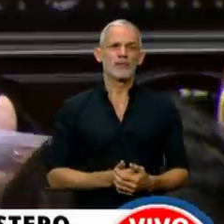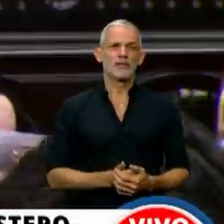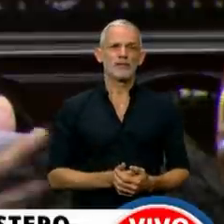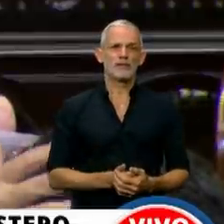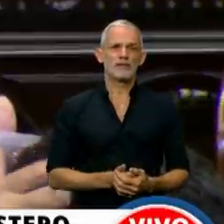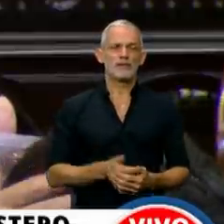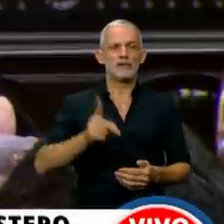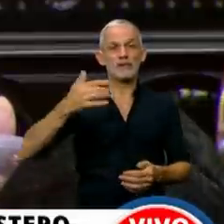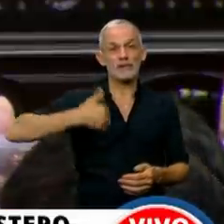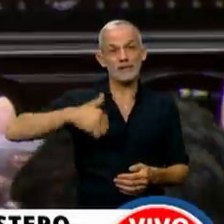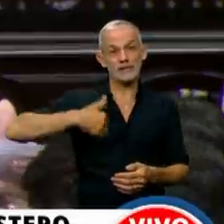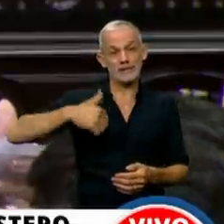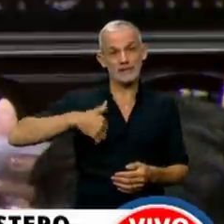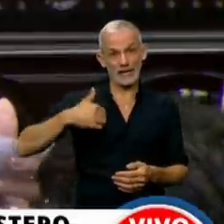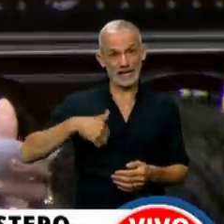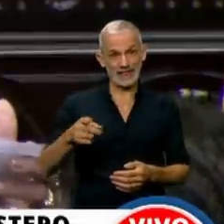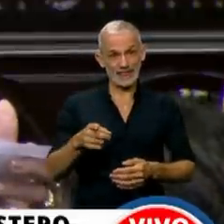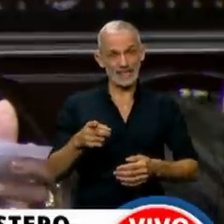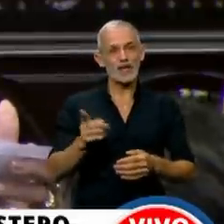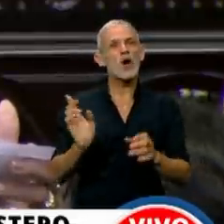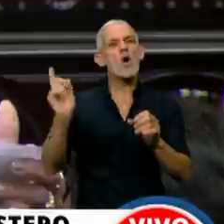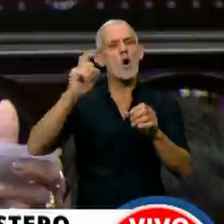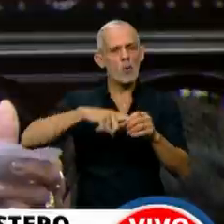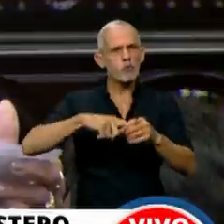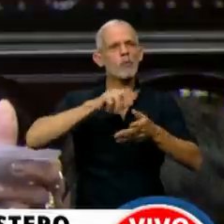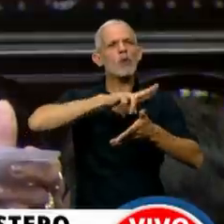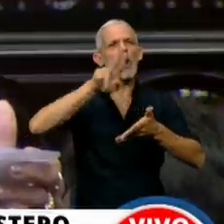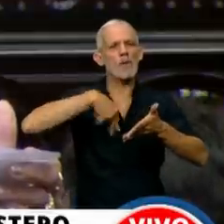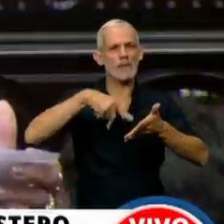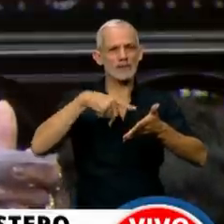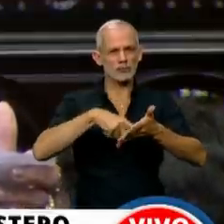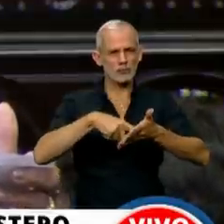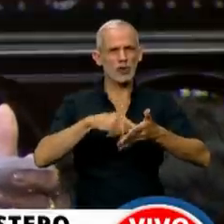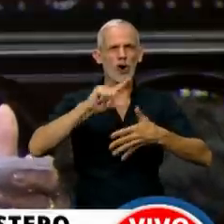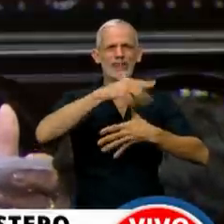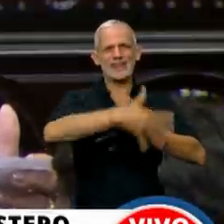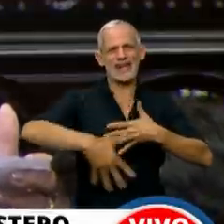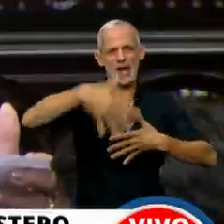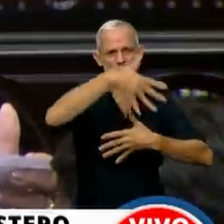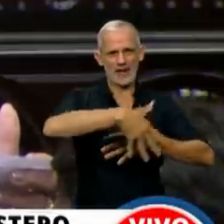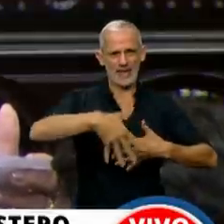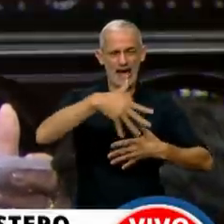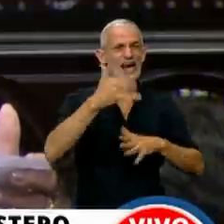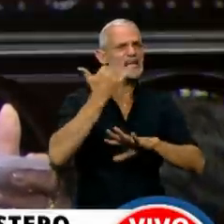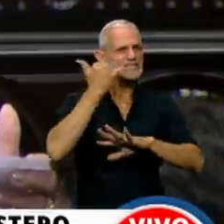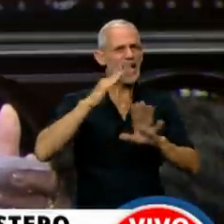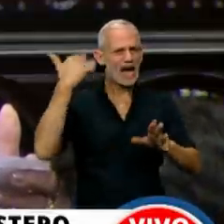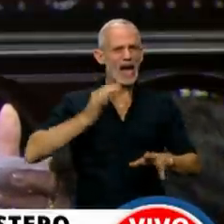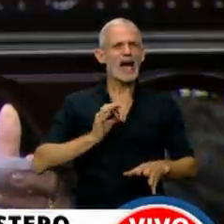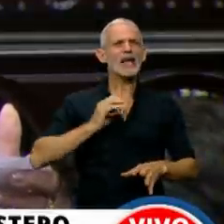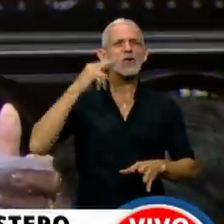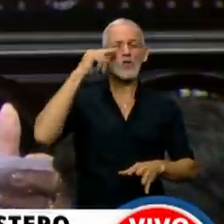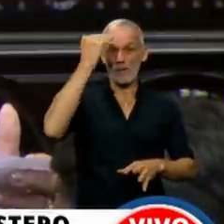que argentina se adhiere a la convención interamericana que ya en el 2015